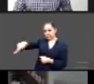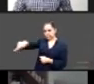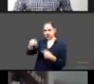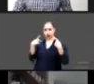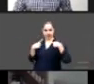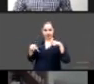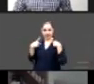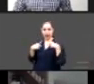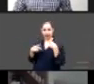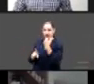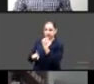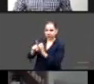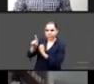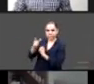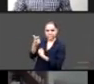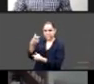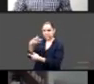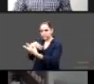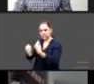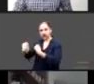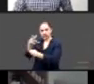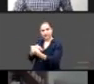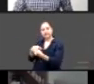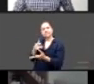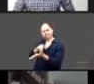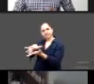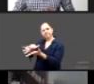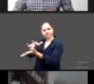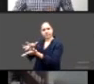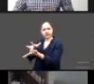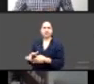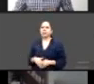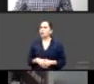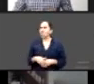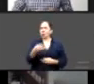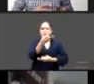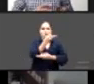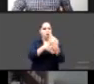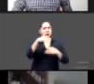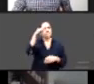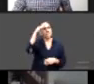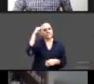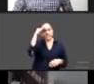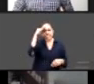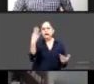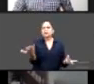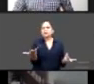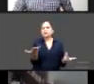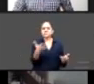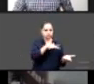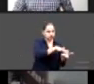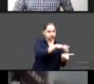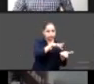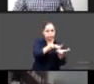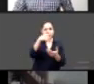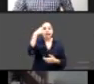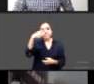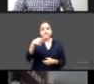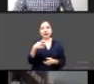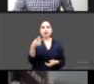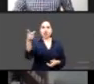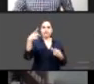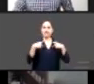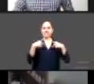todos los productos de la canasta básica directamente desde el campesino hasta el usuario final, sin intermediarios, a un precio